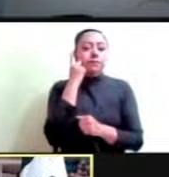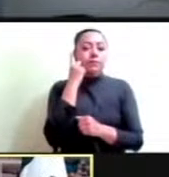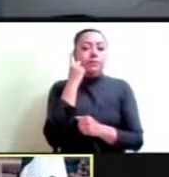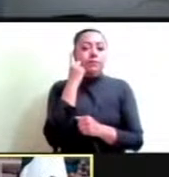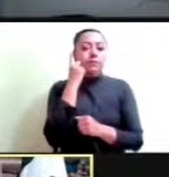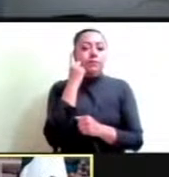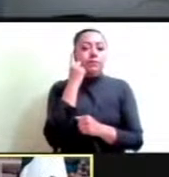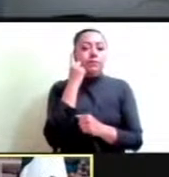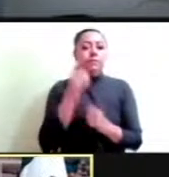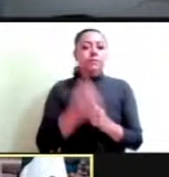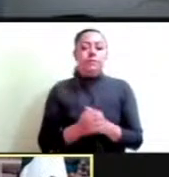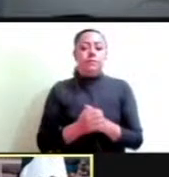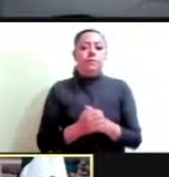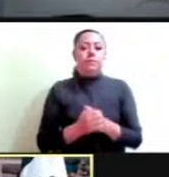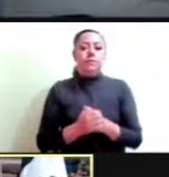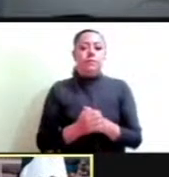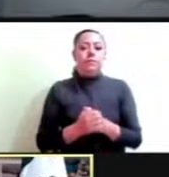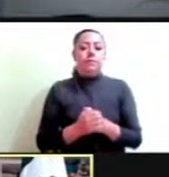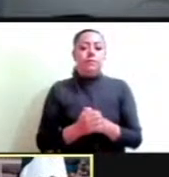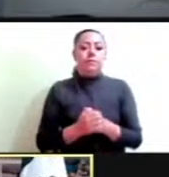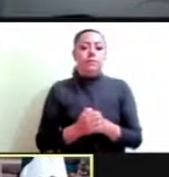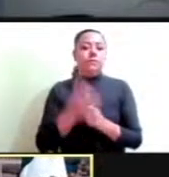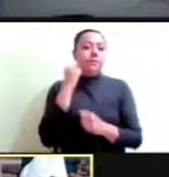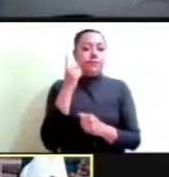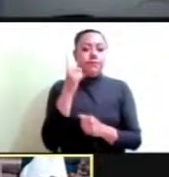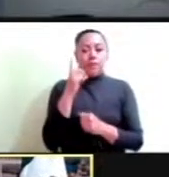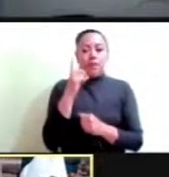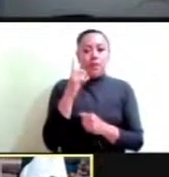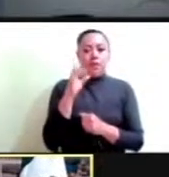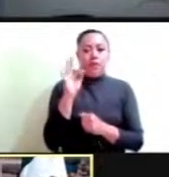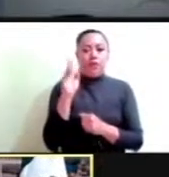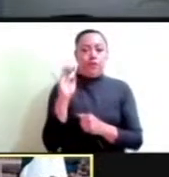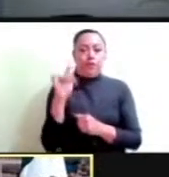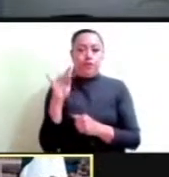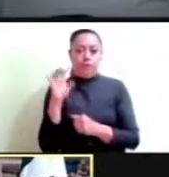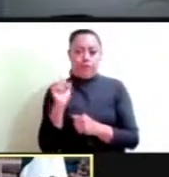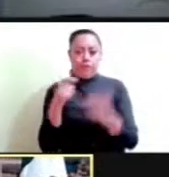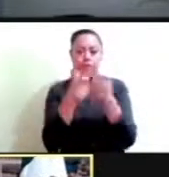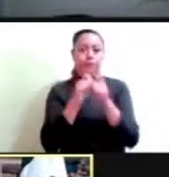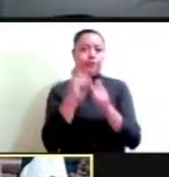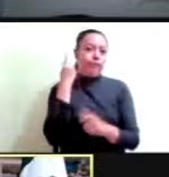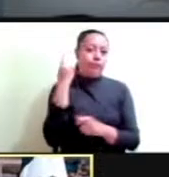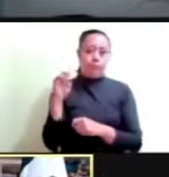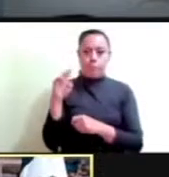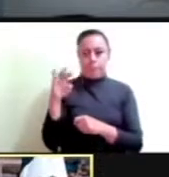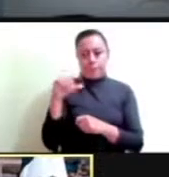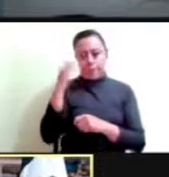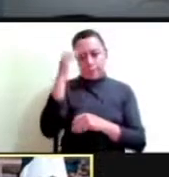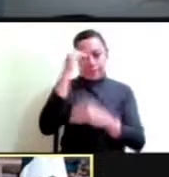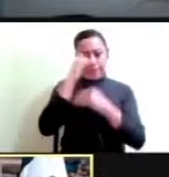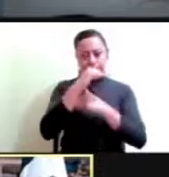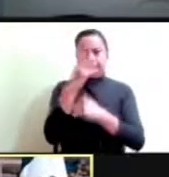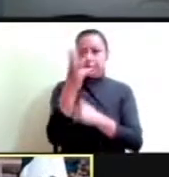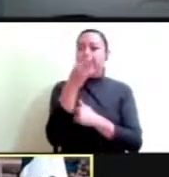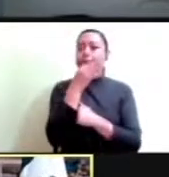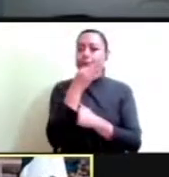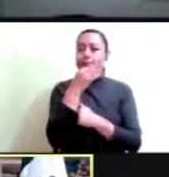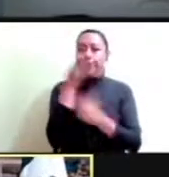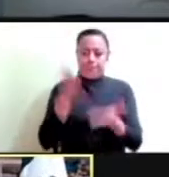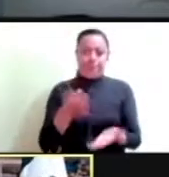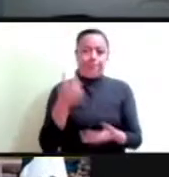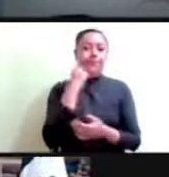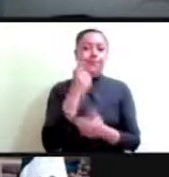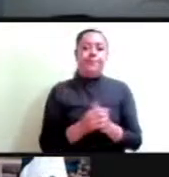al diputado Jesús Ricardo Fuentes Gómez, integrante del Grupo Parlamentario de Morena, hasta por 3 minutos. Adelante, diputado. Muchas